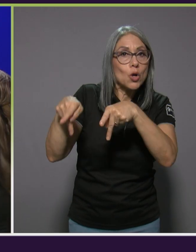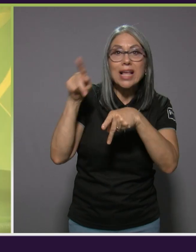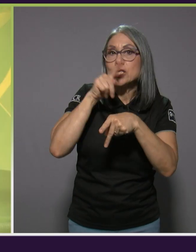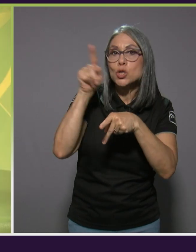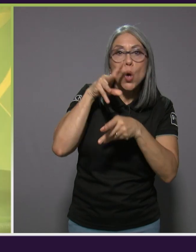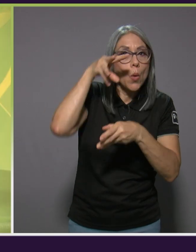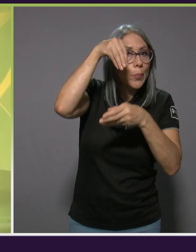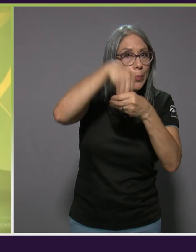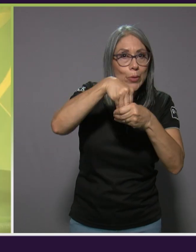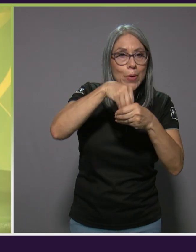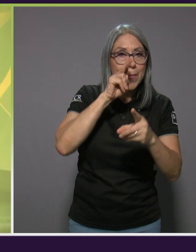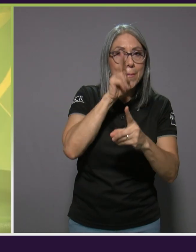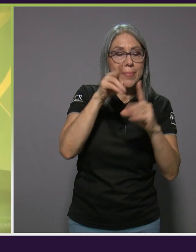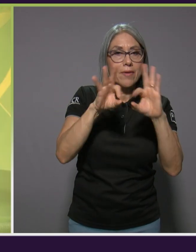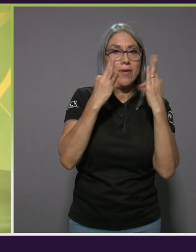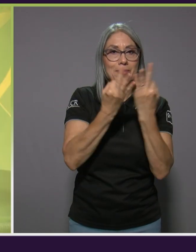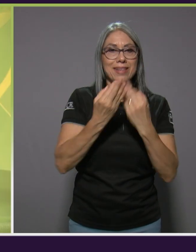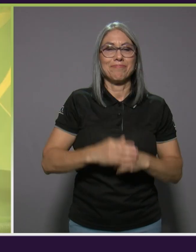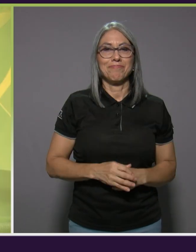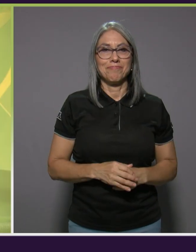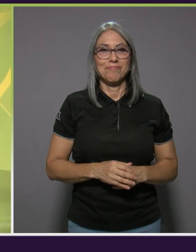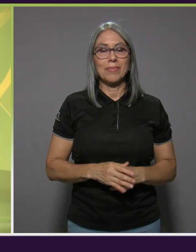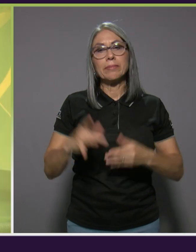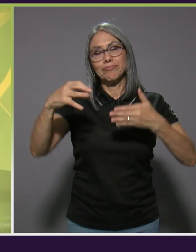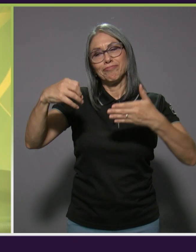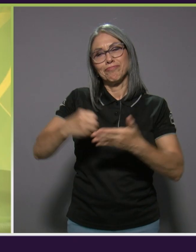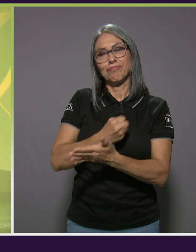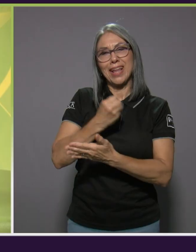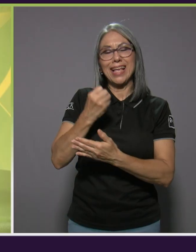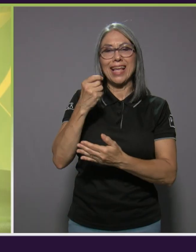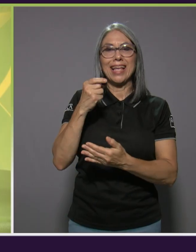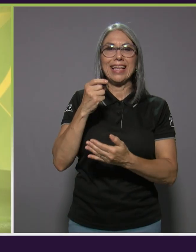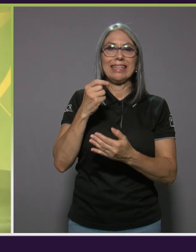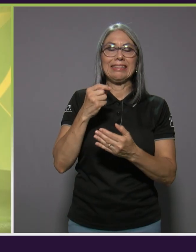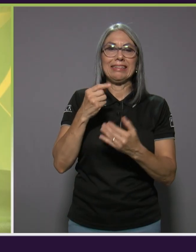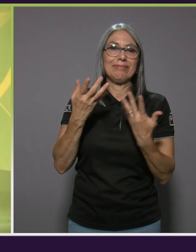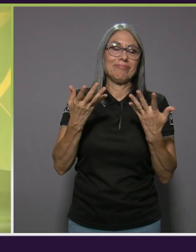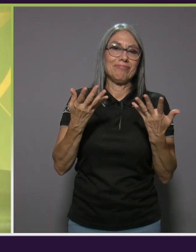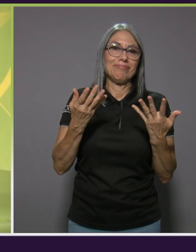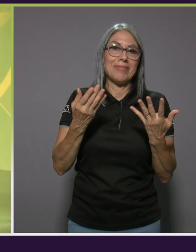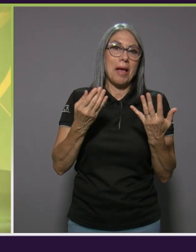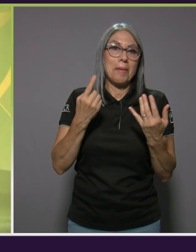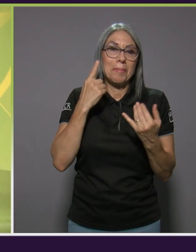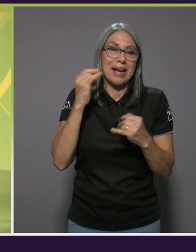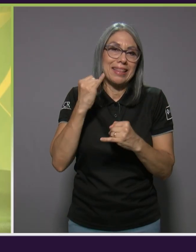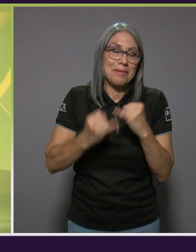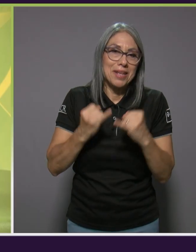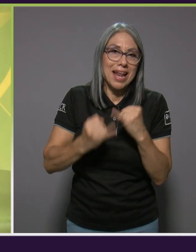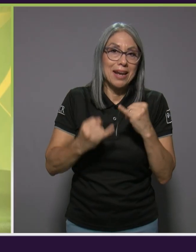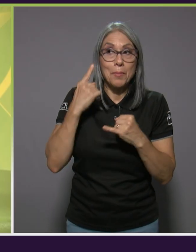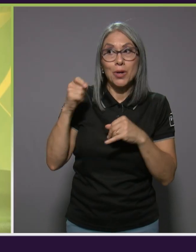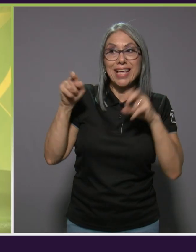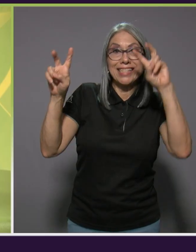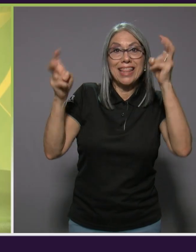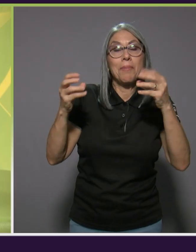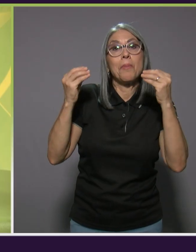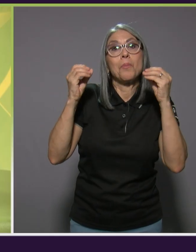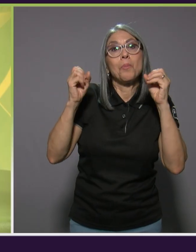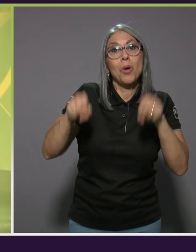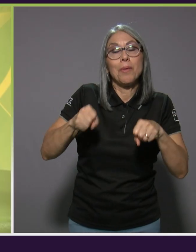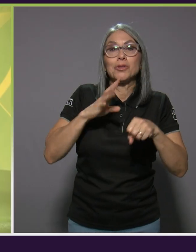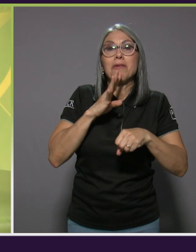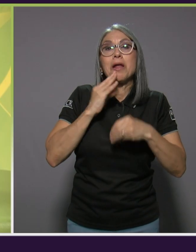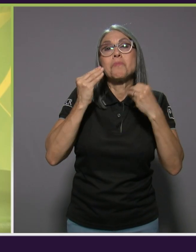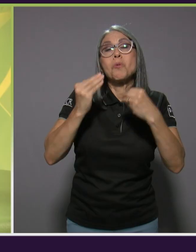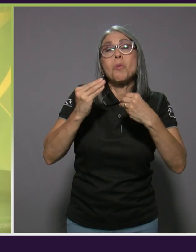también, Marco, para ir cerrando, porque lastimosamente esto es un tema del que podríamos hablar por horas, ¿cuál es el llamado